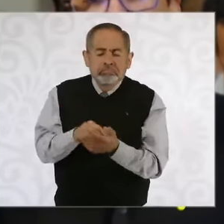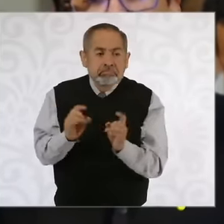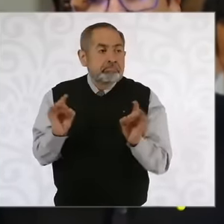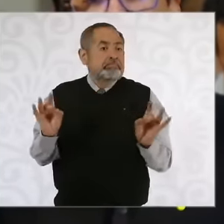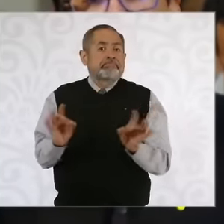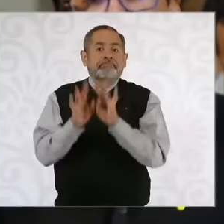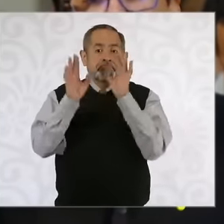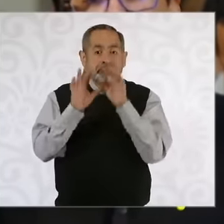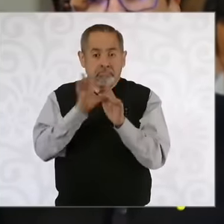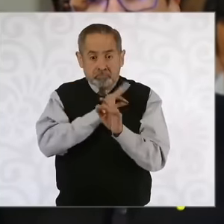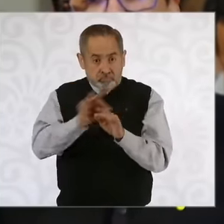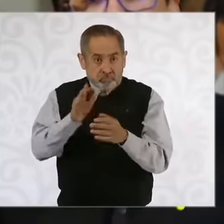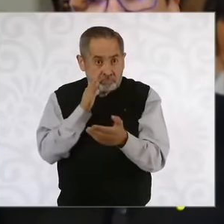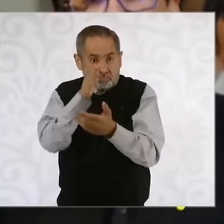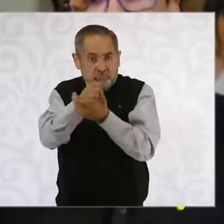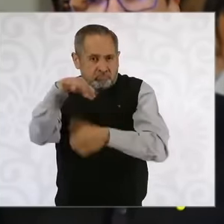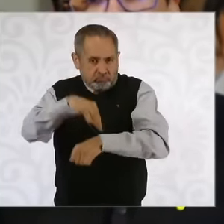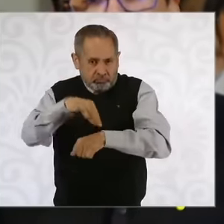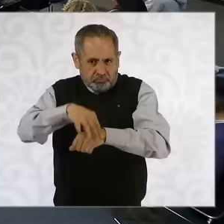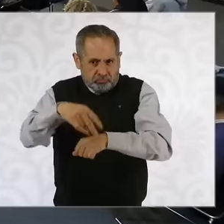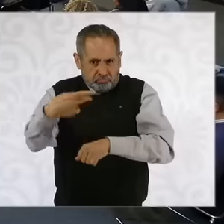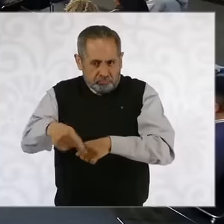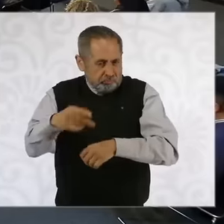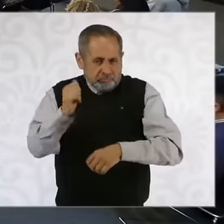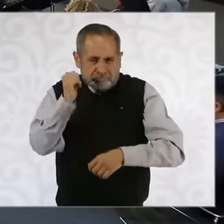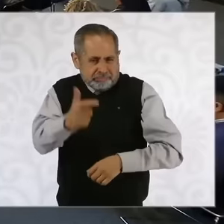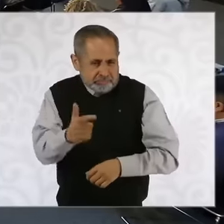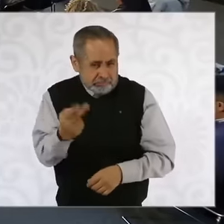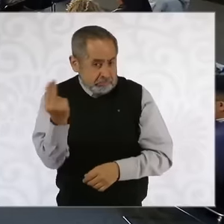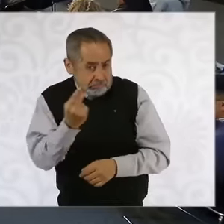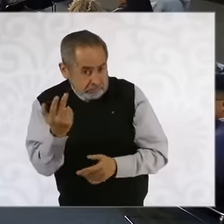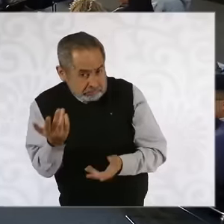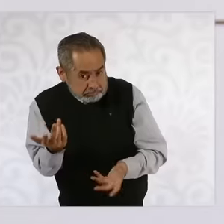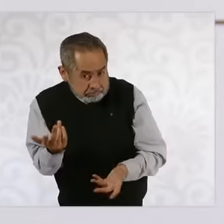recibir atención médica en caso de que así se requiera?